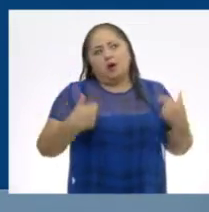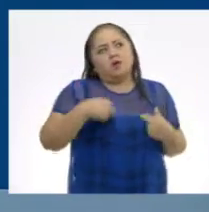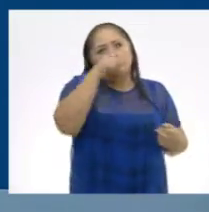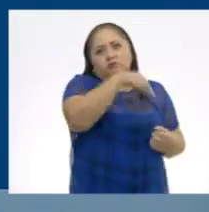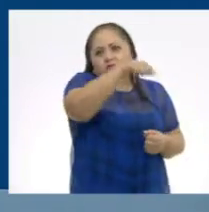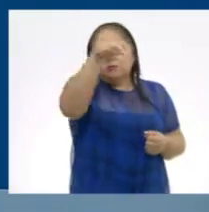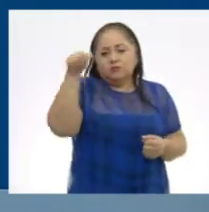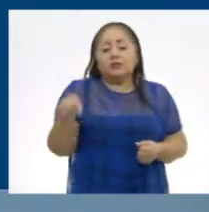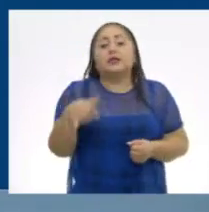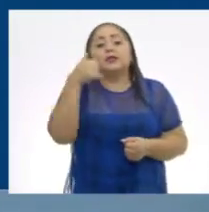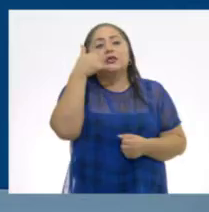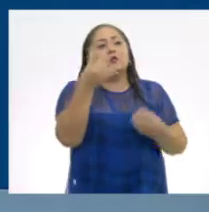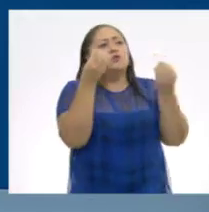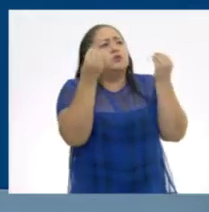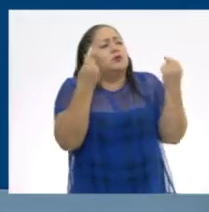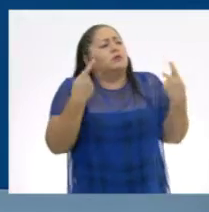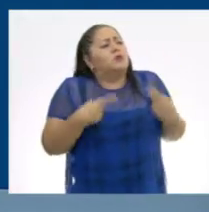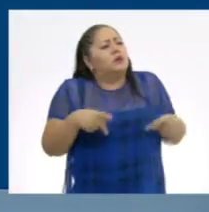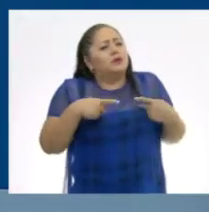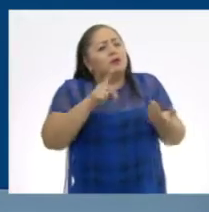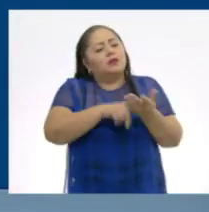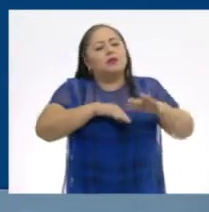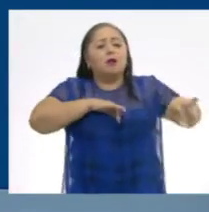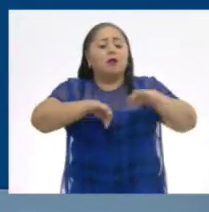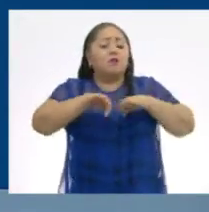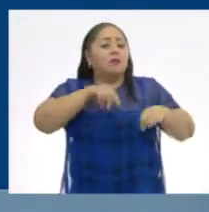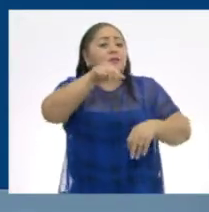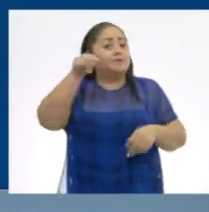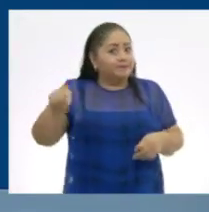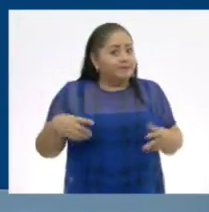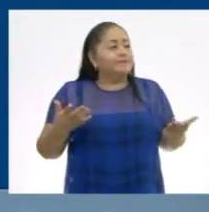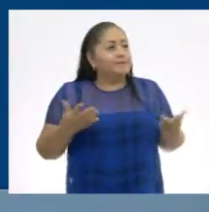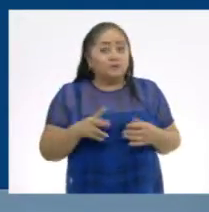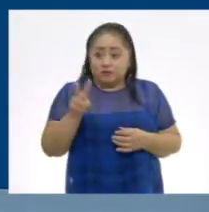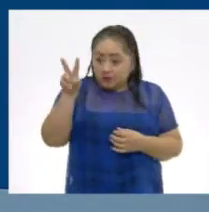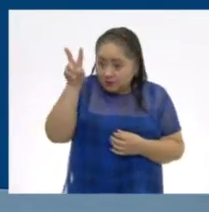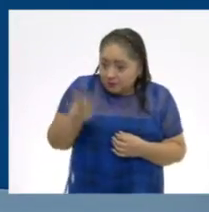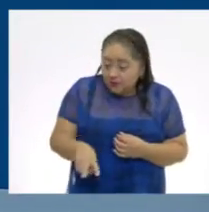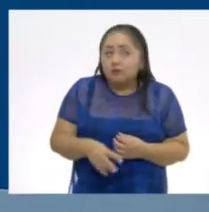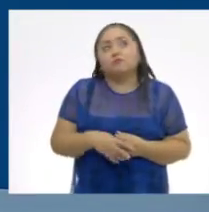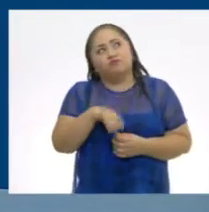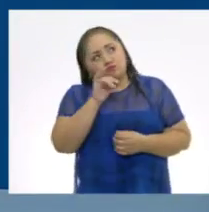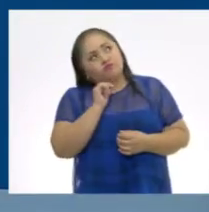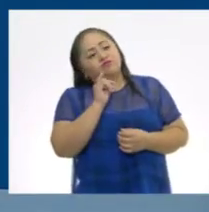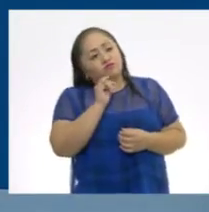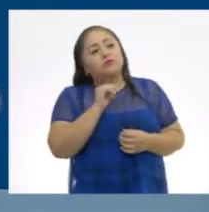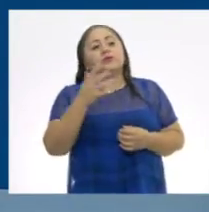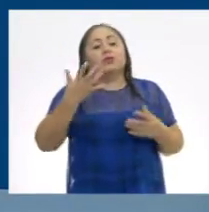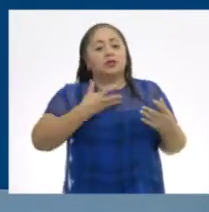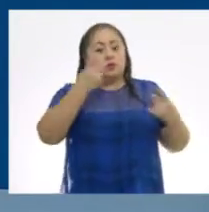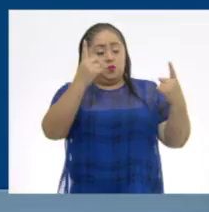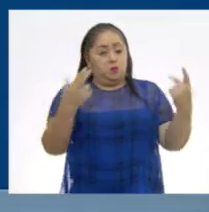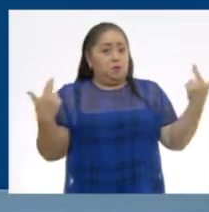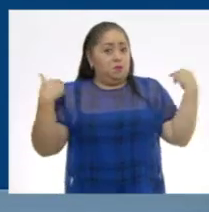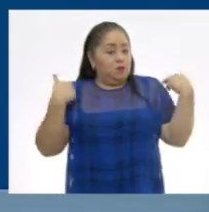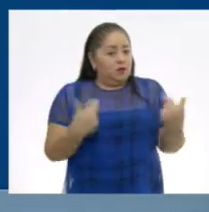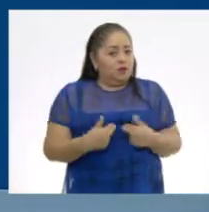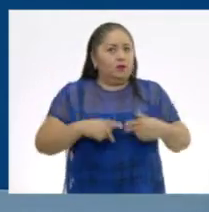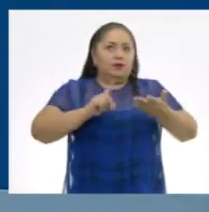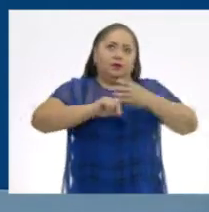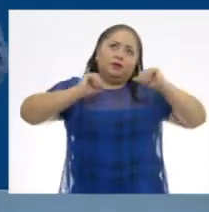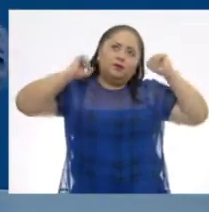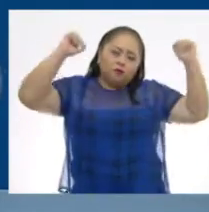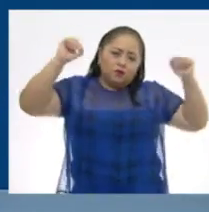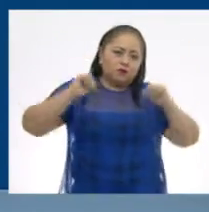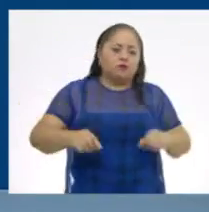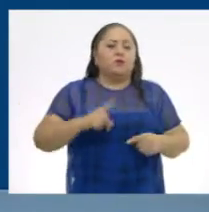maestros y mucha gente que trabaja allí. Mira. Sí. Tenemos un maestro de educación